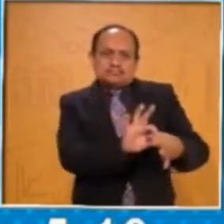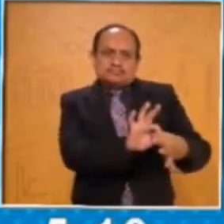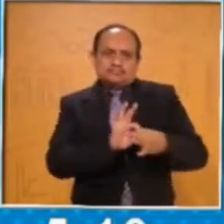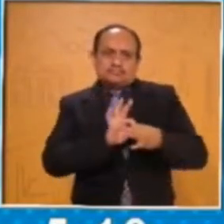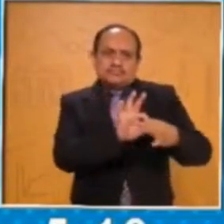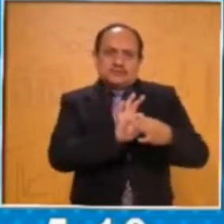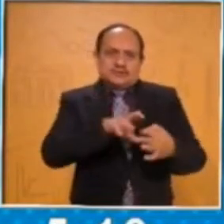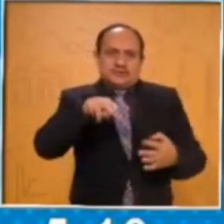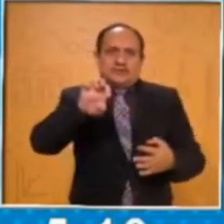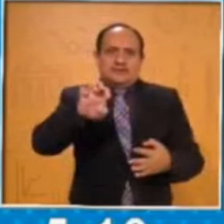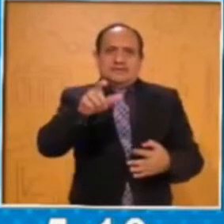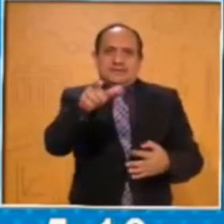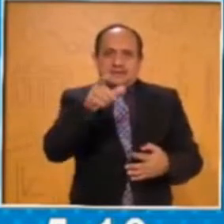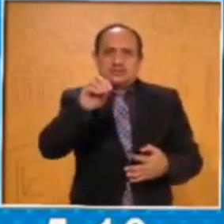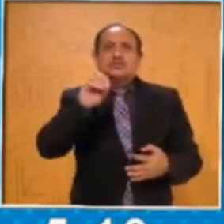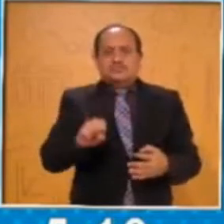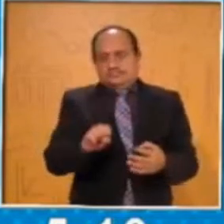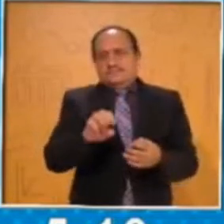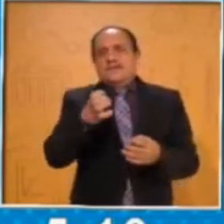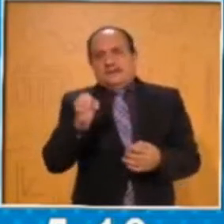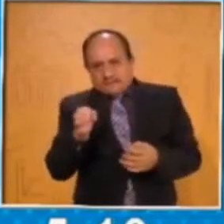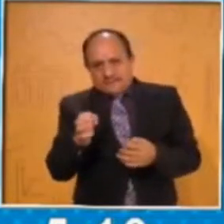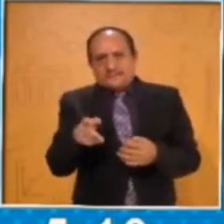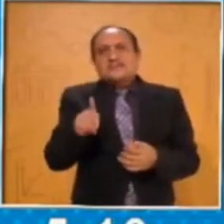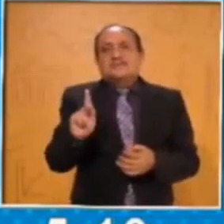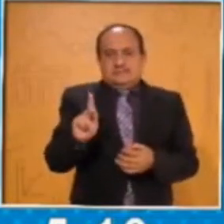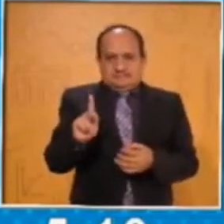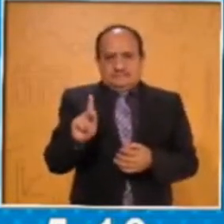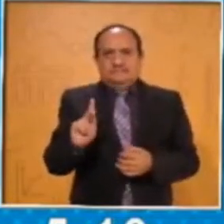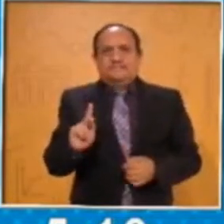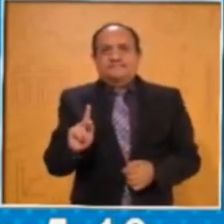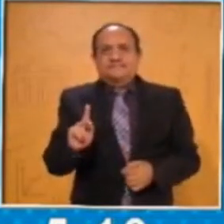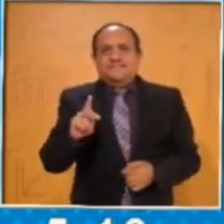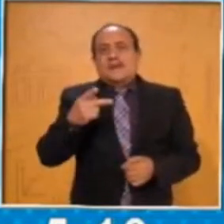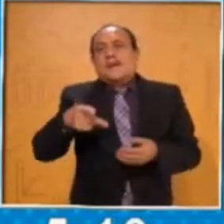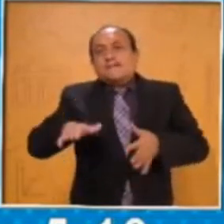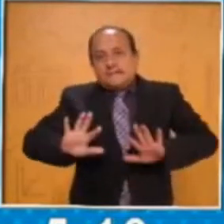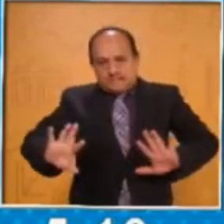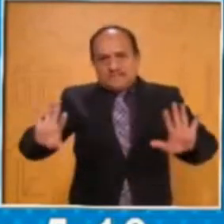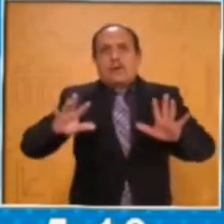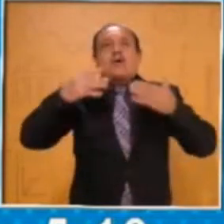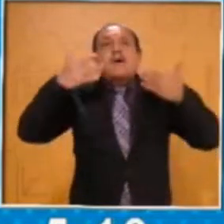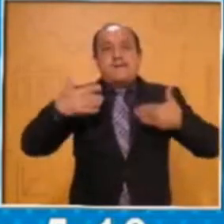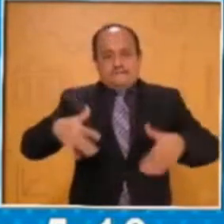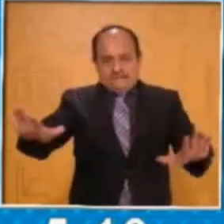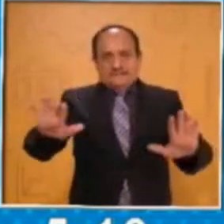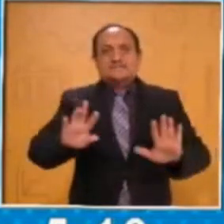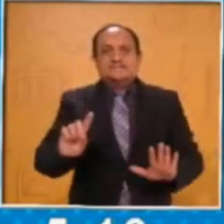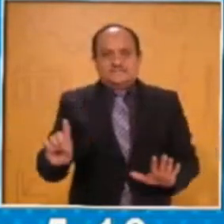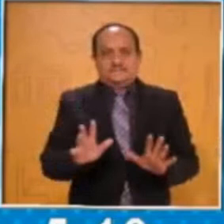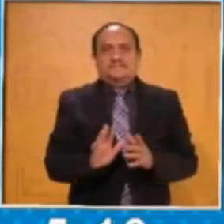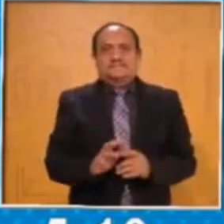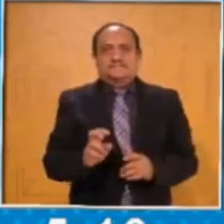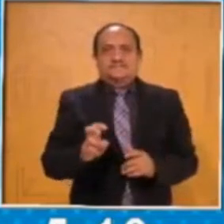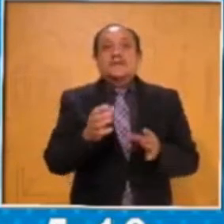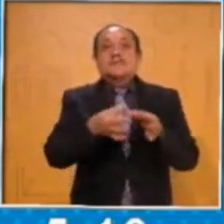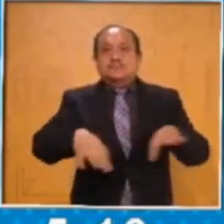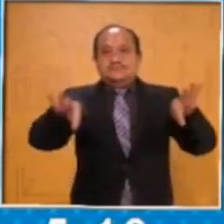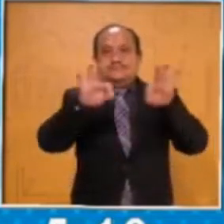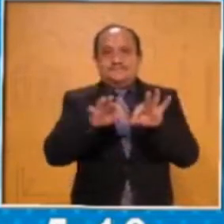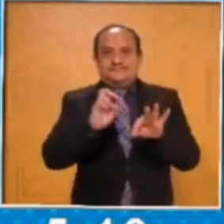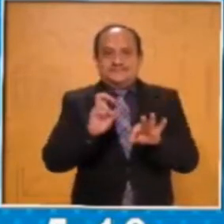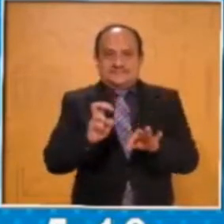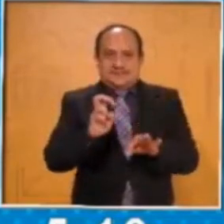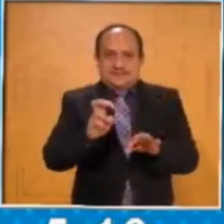o nexos como entonces, sin embargo, pero, pese o a pesar de. ¿Ok? Muy importante que en